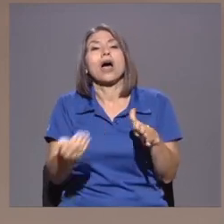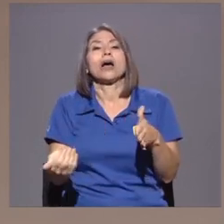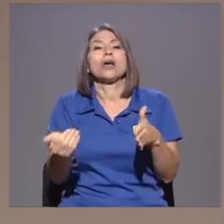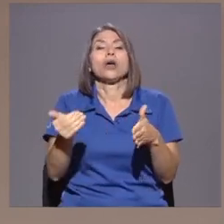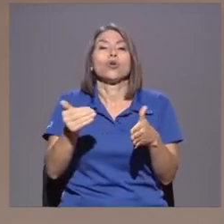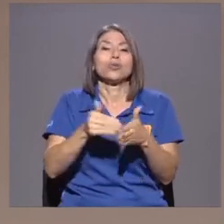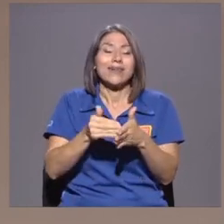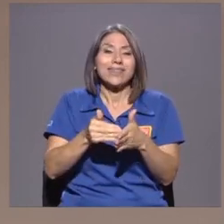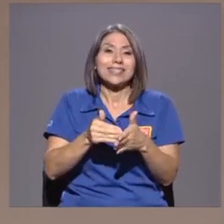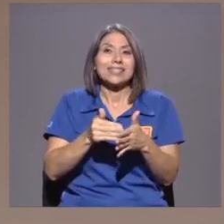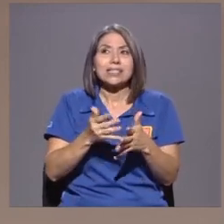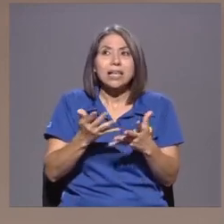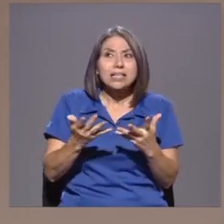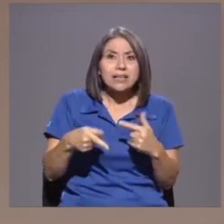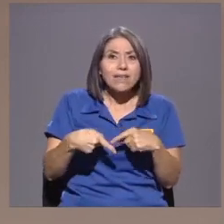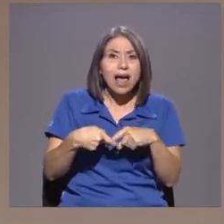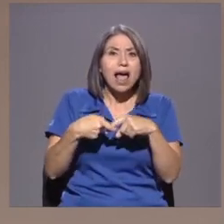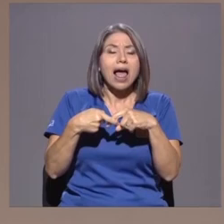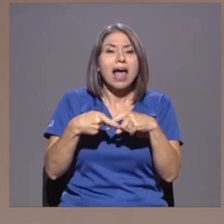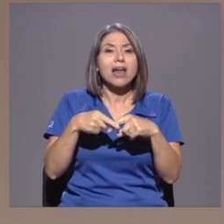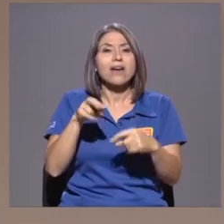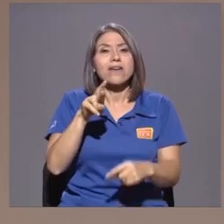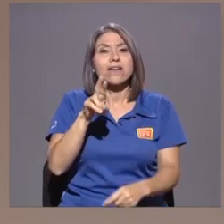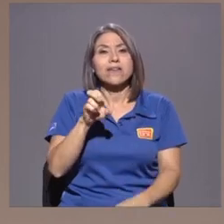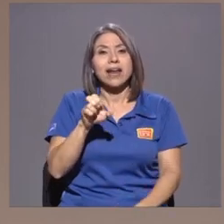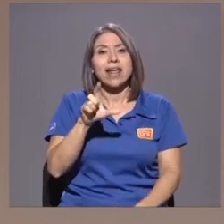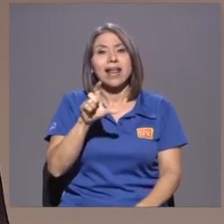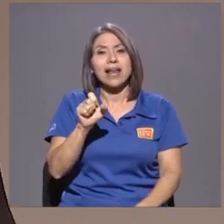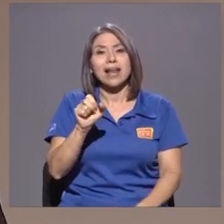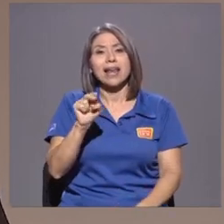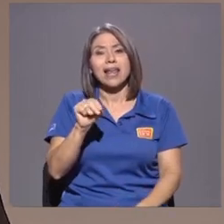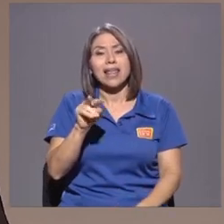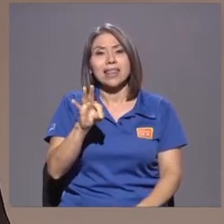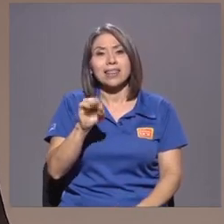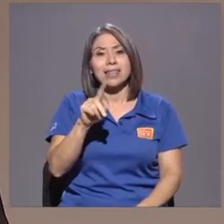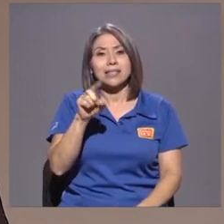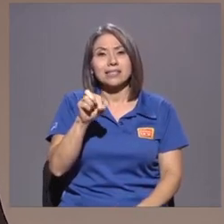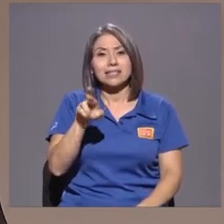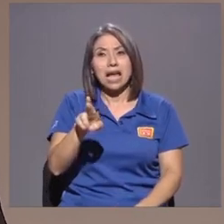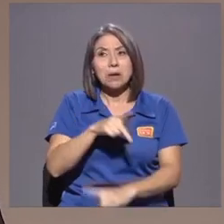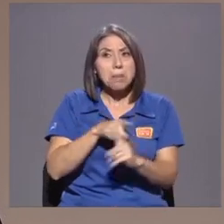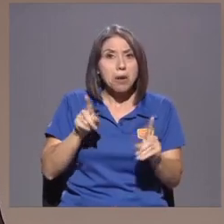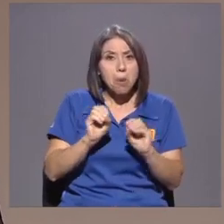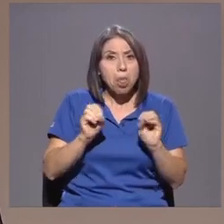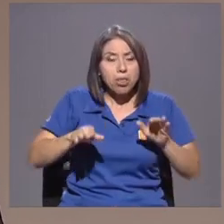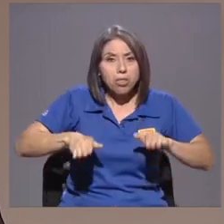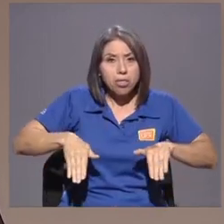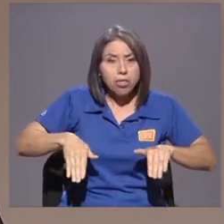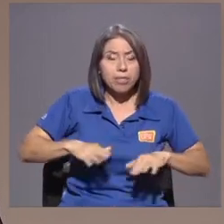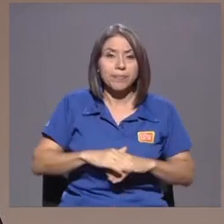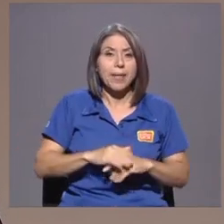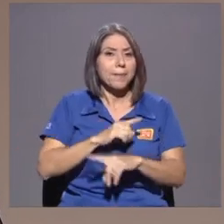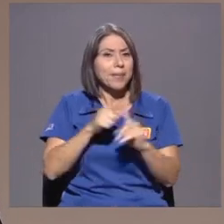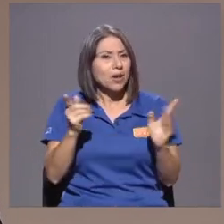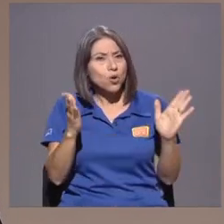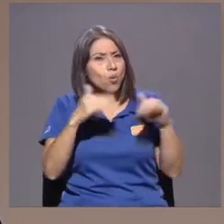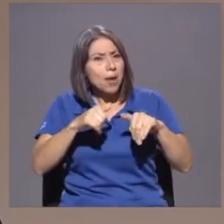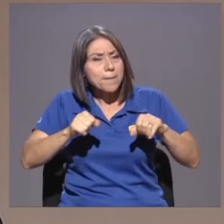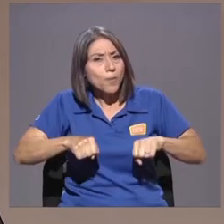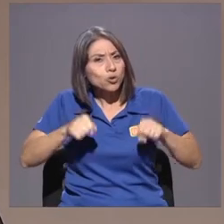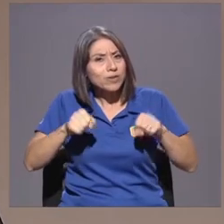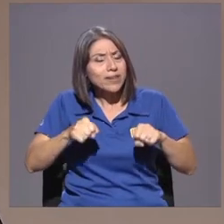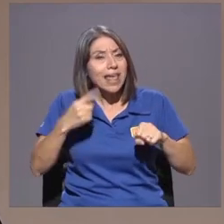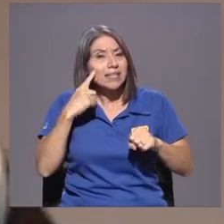pero bueno eso nos llega pero que no a ella pero no hay posibilidad de de alto crecimiento